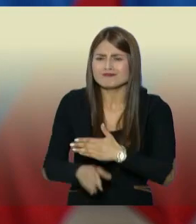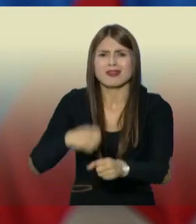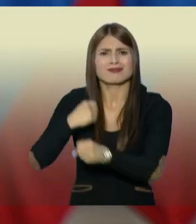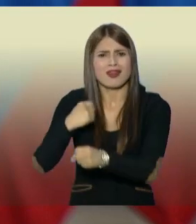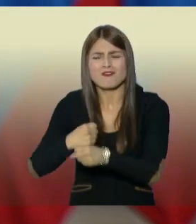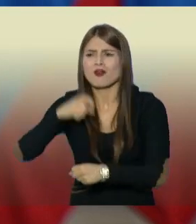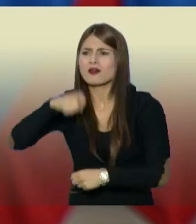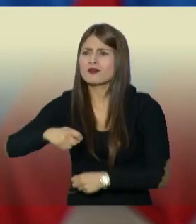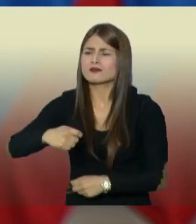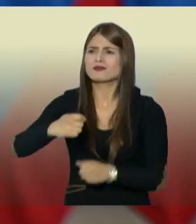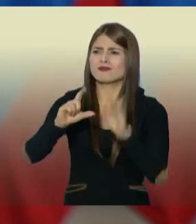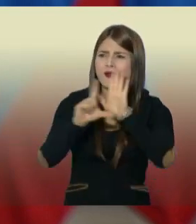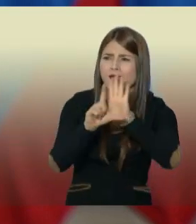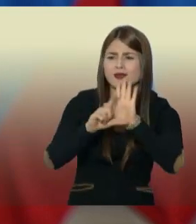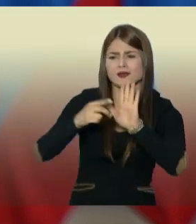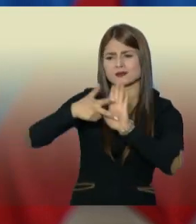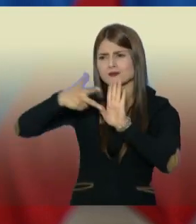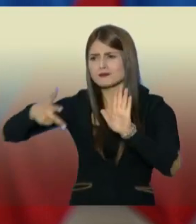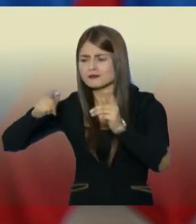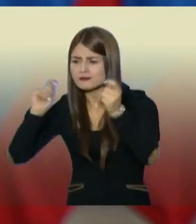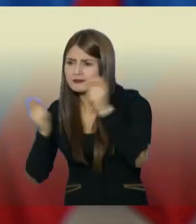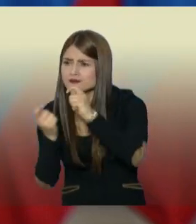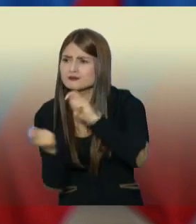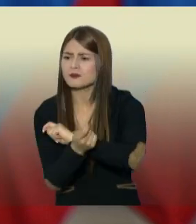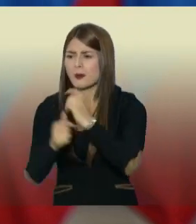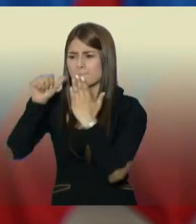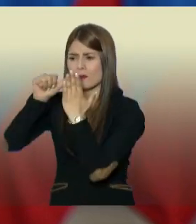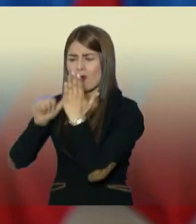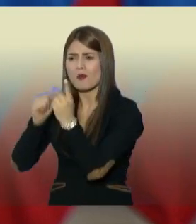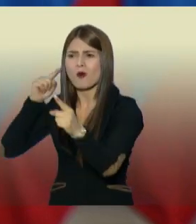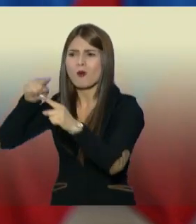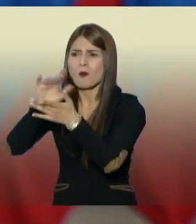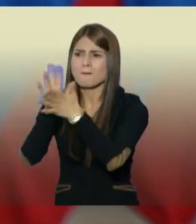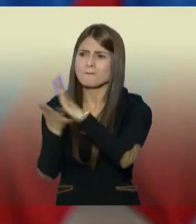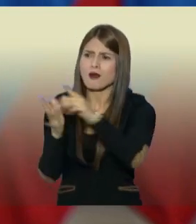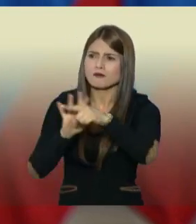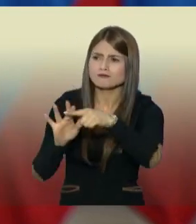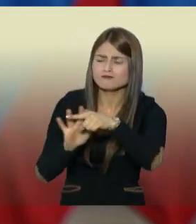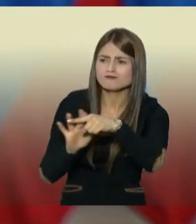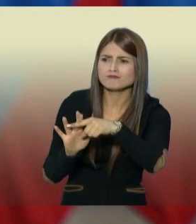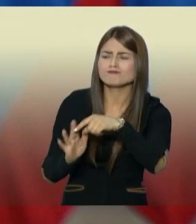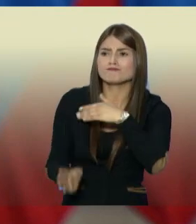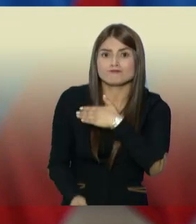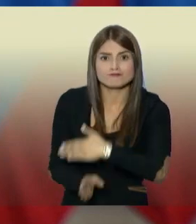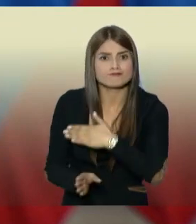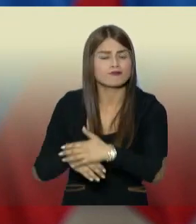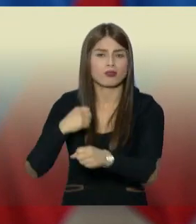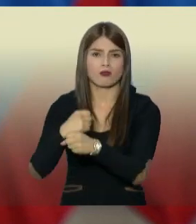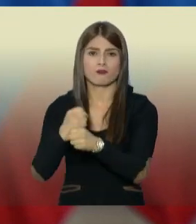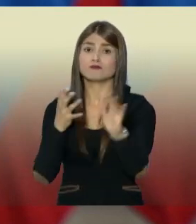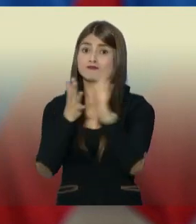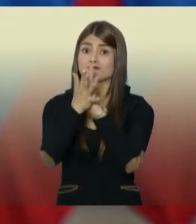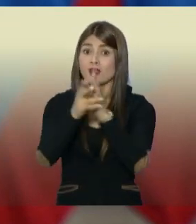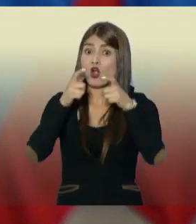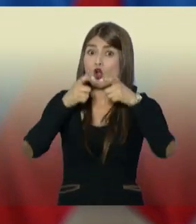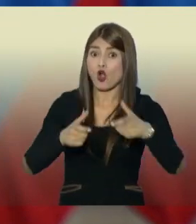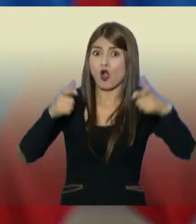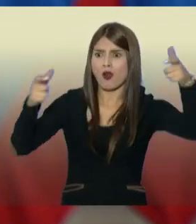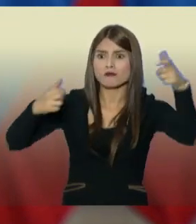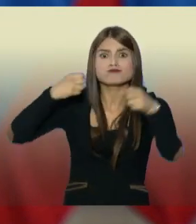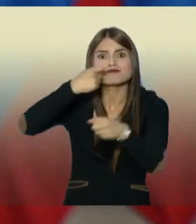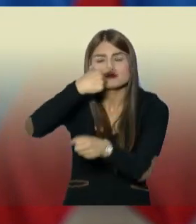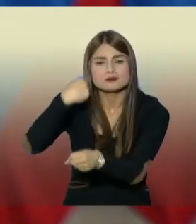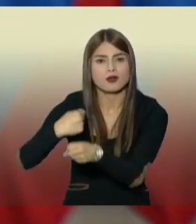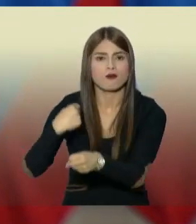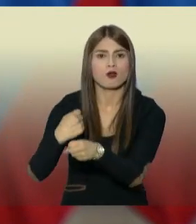programas que harán realidad La Paz El Congreso trabajó incluso Durante los días de vacaciones navideñas para